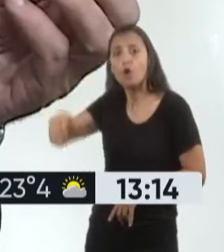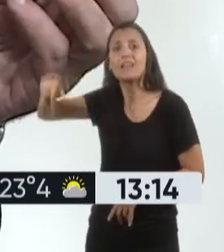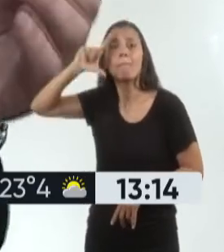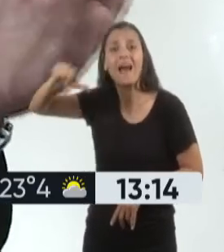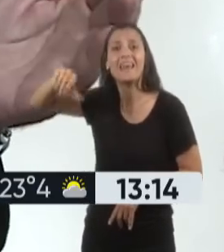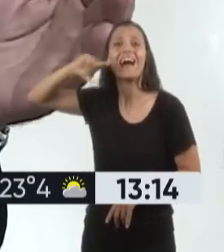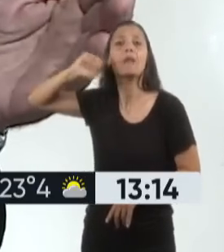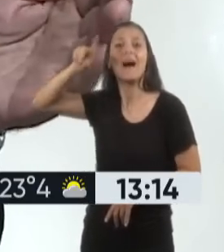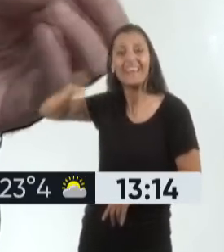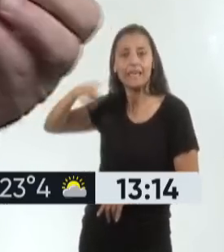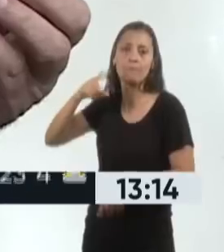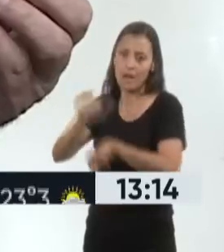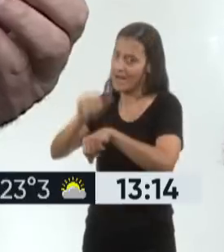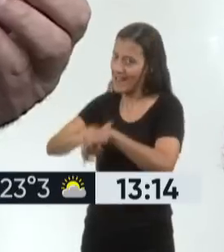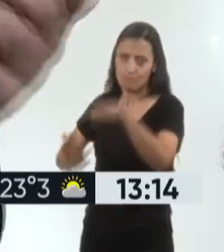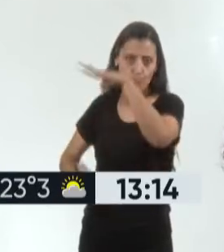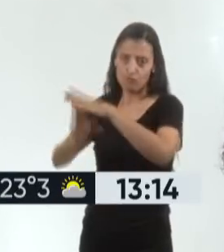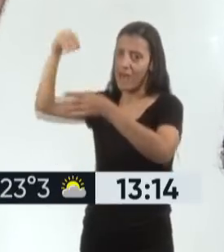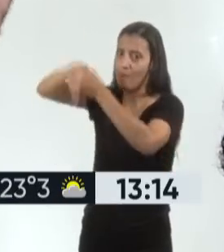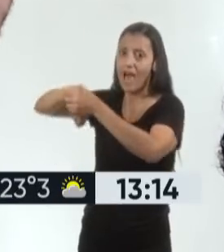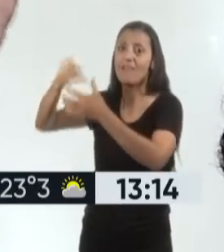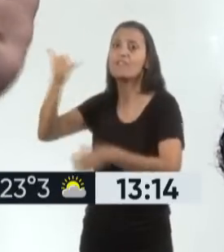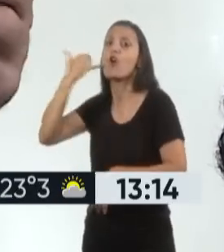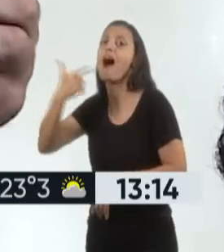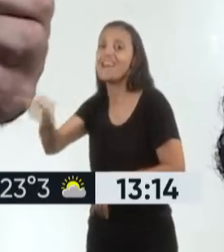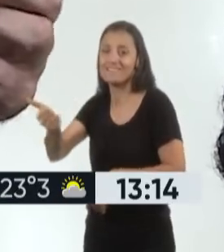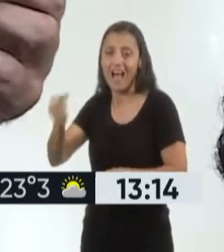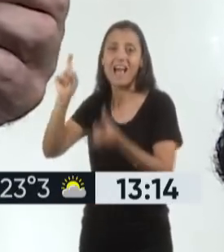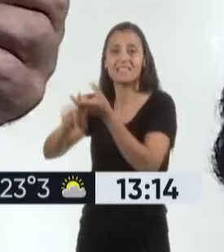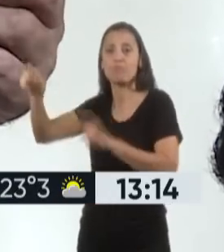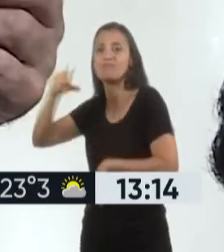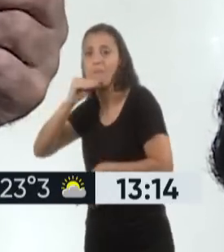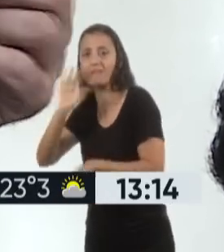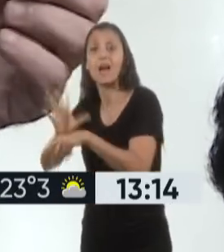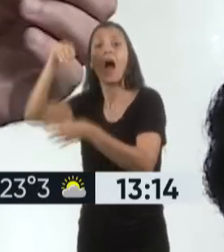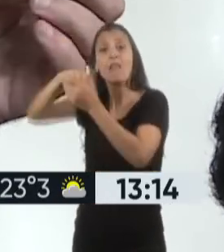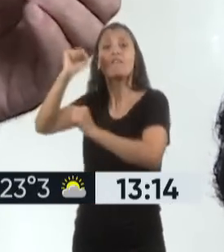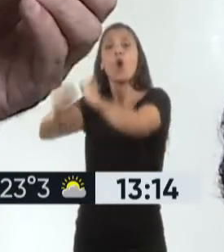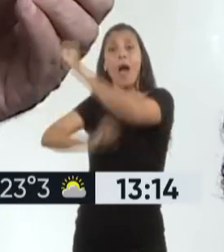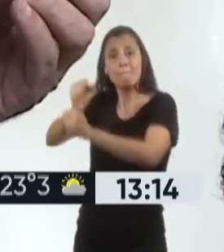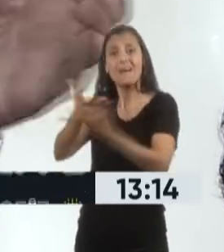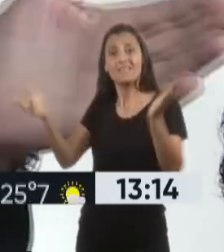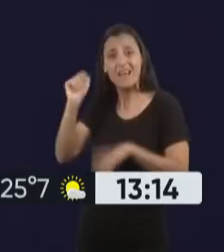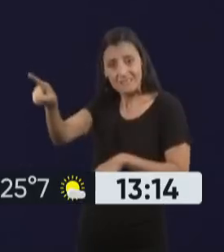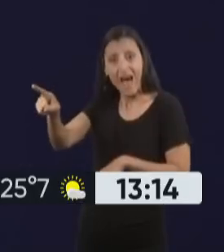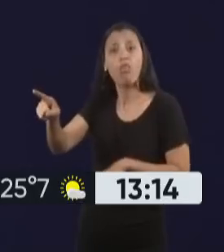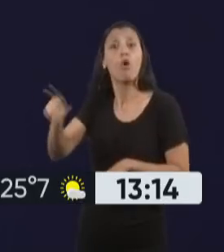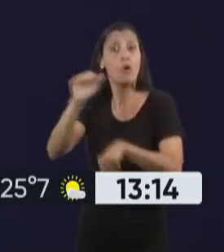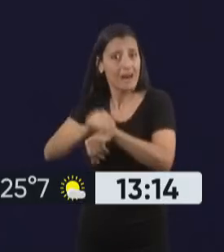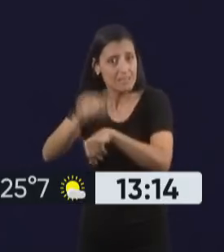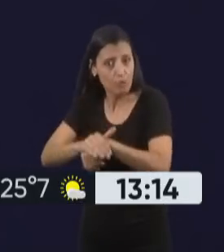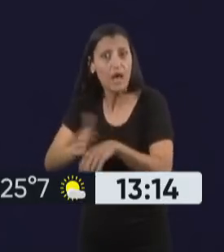la máxima responsable de la administración en la gestión anterior de la empresa estatal que distribuye agua. Todo